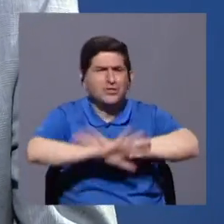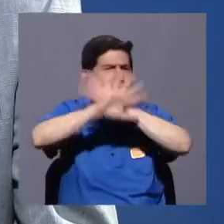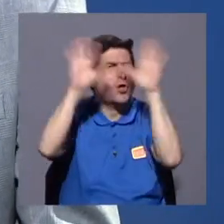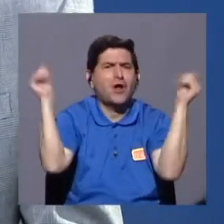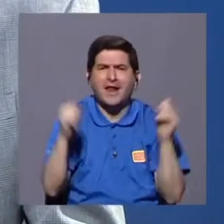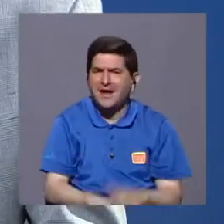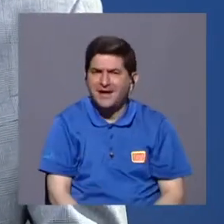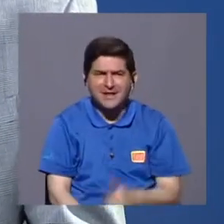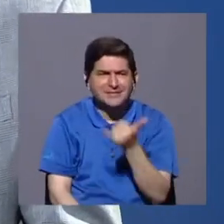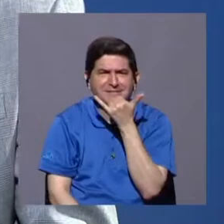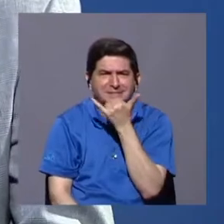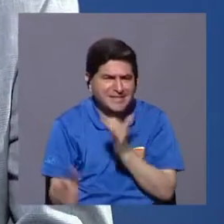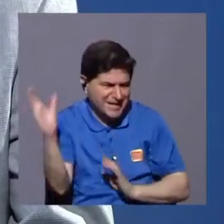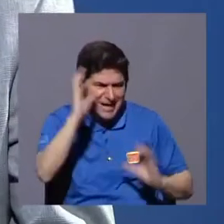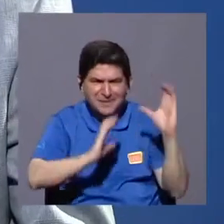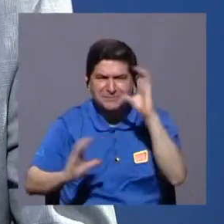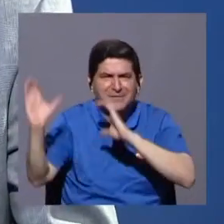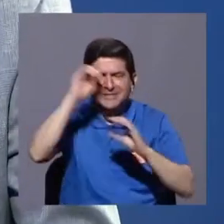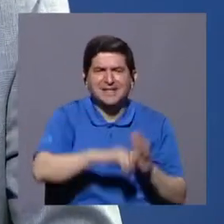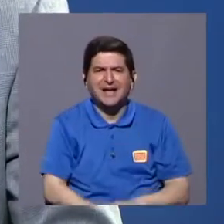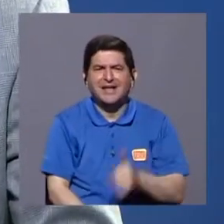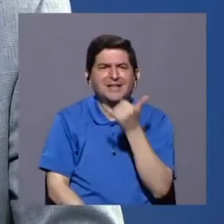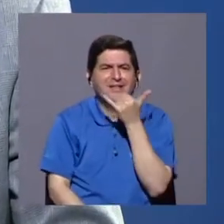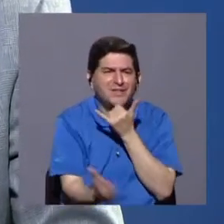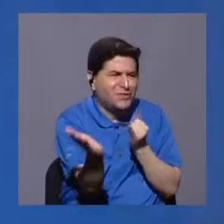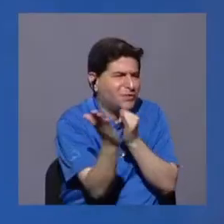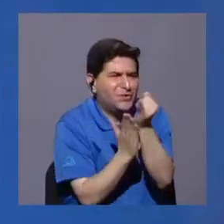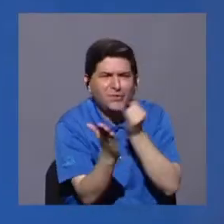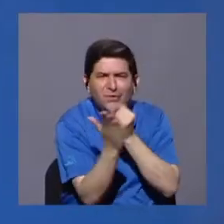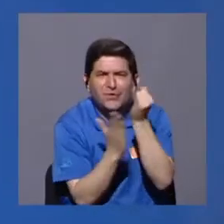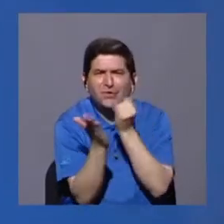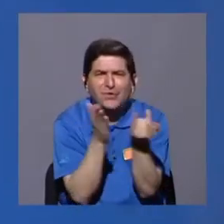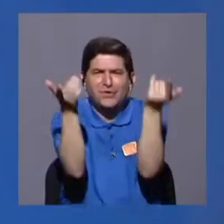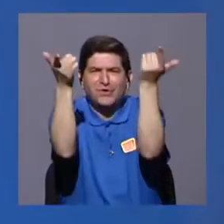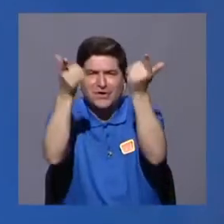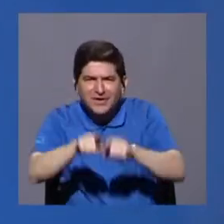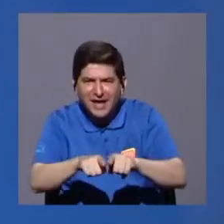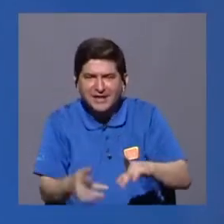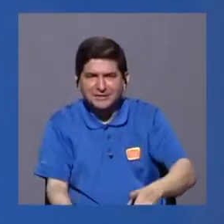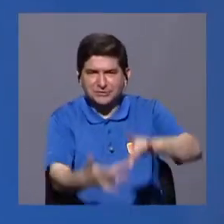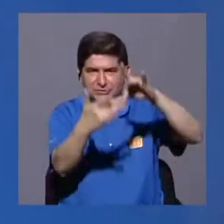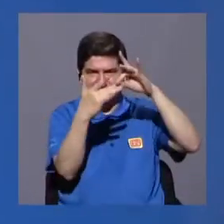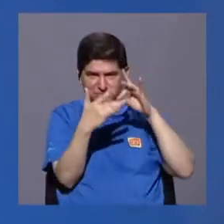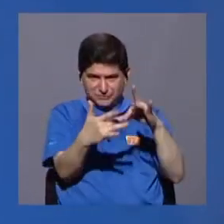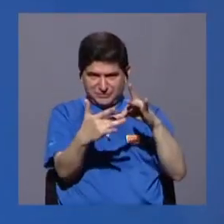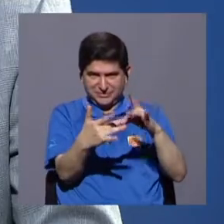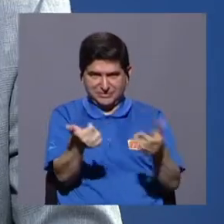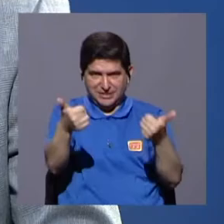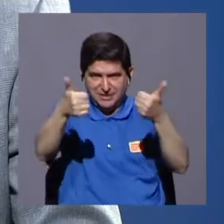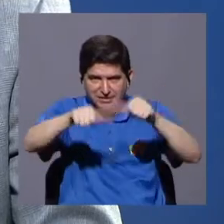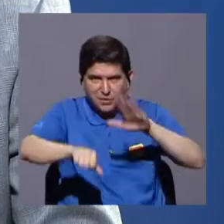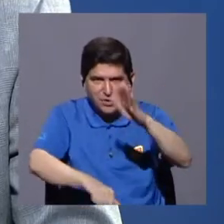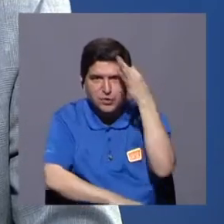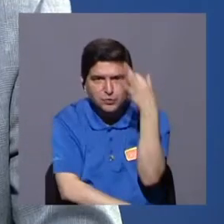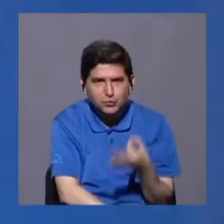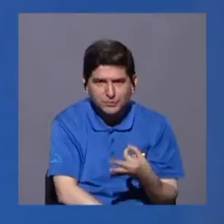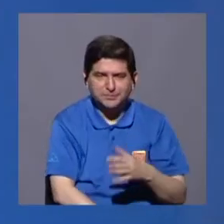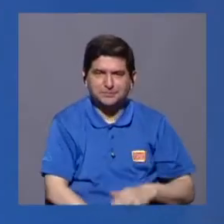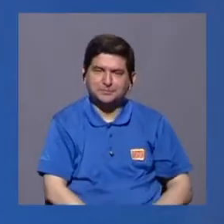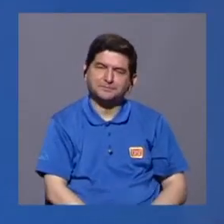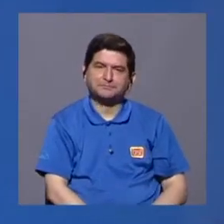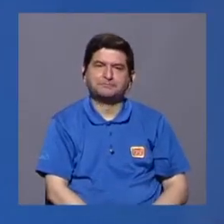pasado con la ciencia que ha pasado con la investigación en este caso particular de acuerdo a tu criterio